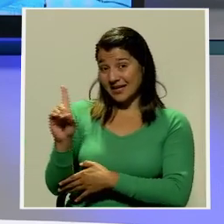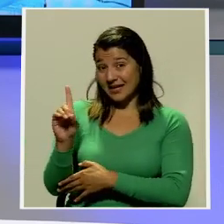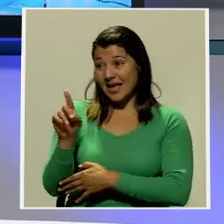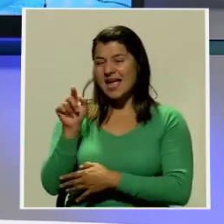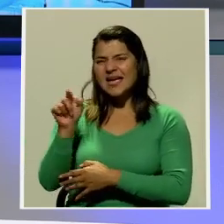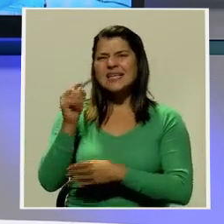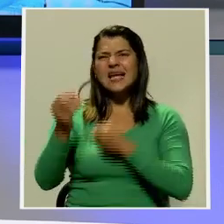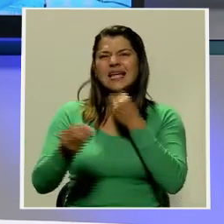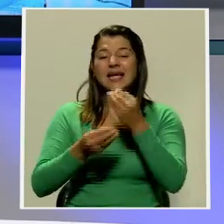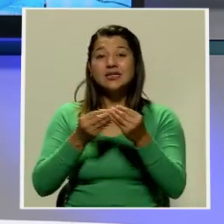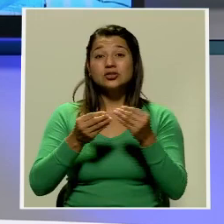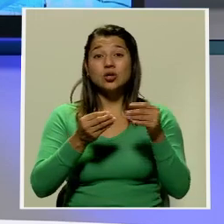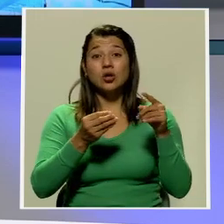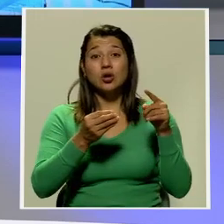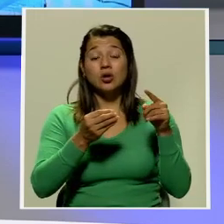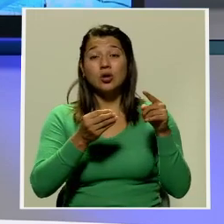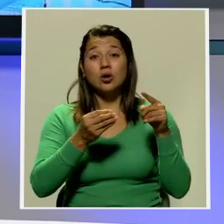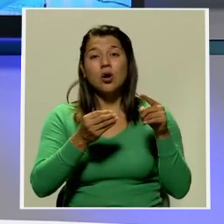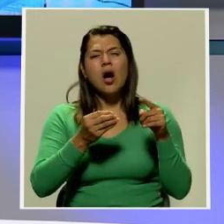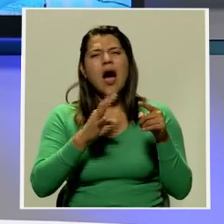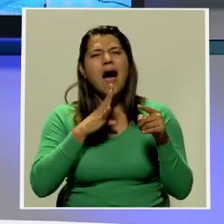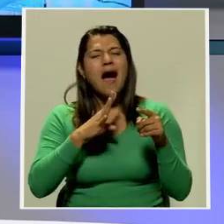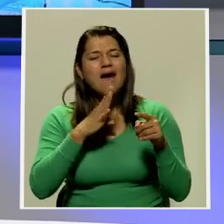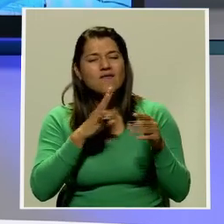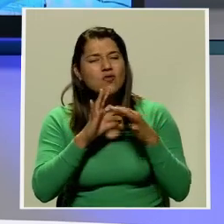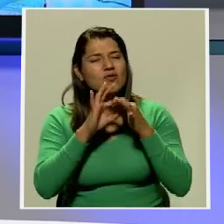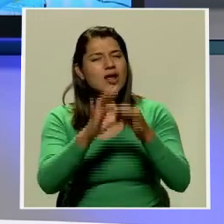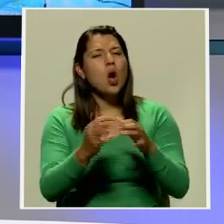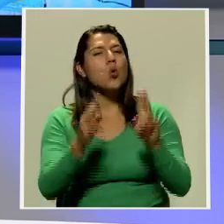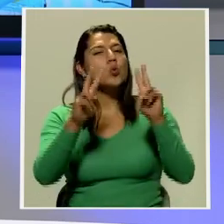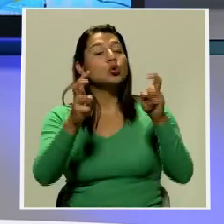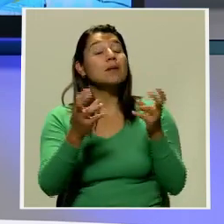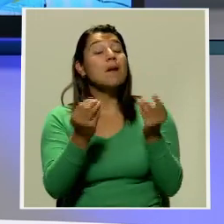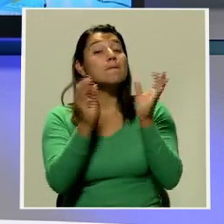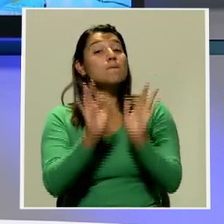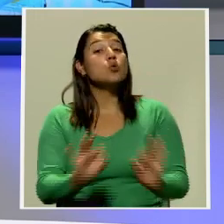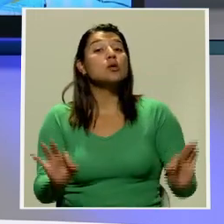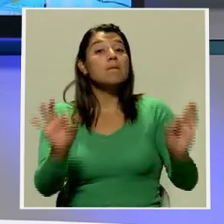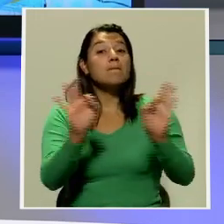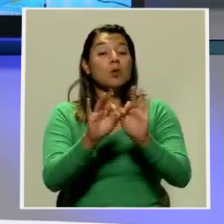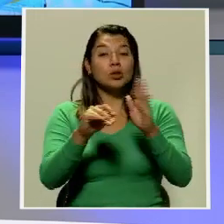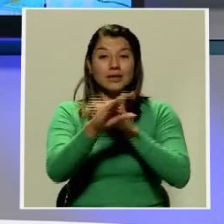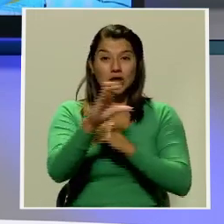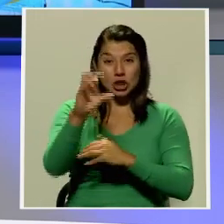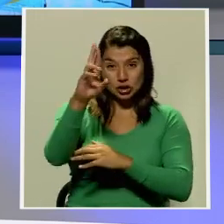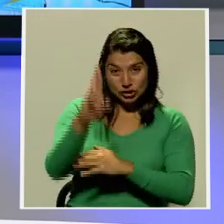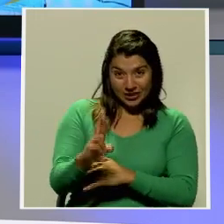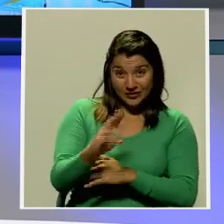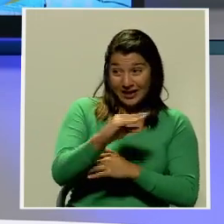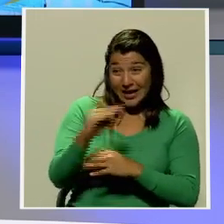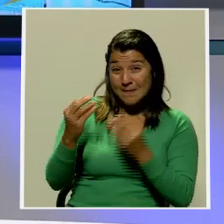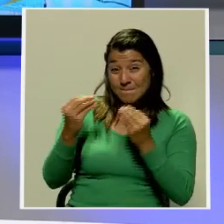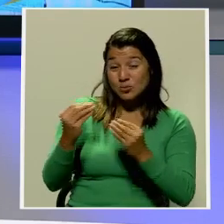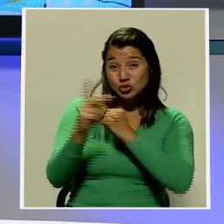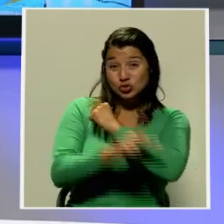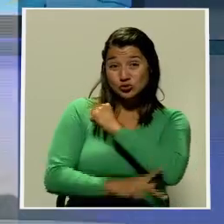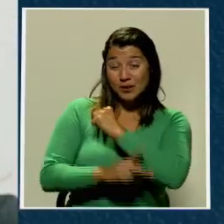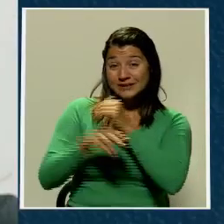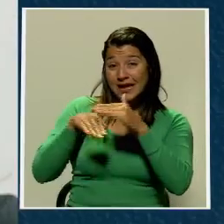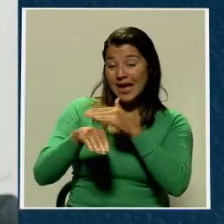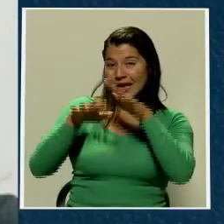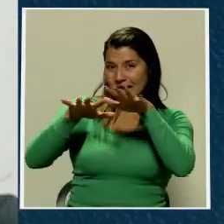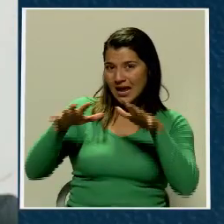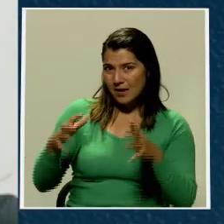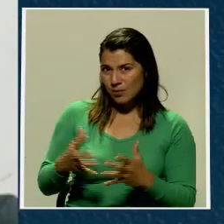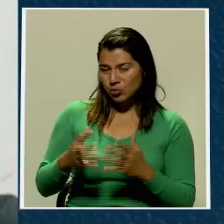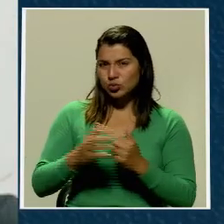el ventilador de un tema que está caliente en Costa Rica y en la mayoría de los países del mundo. ¿Cuánto